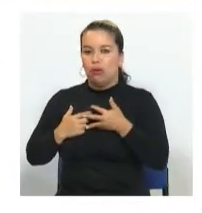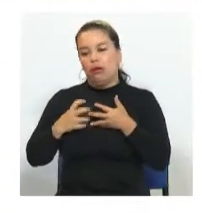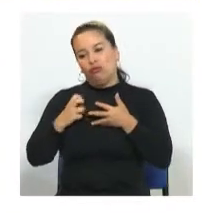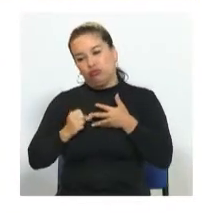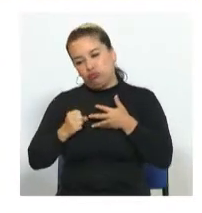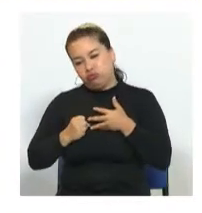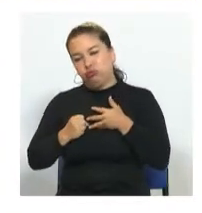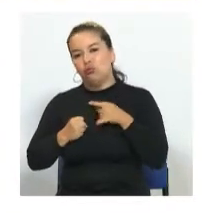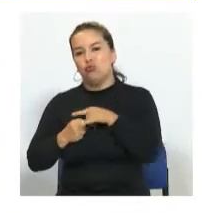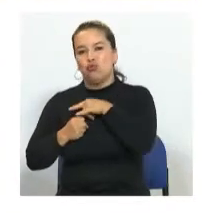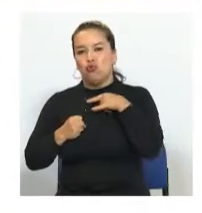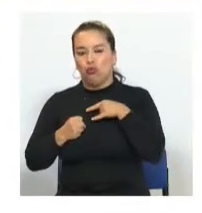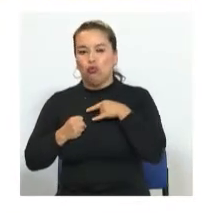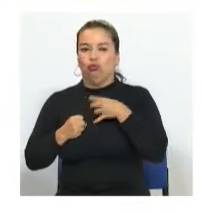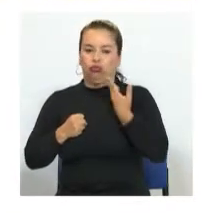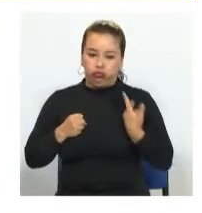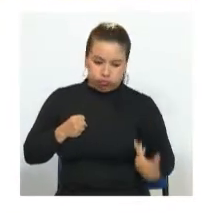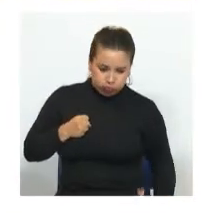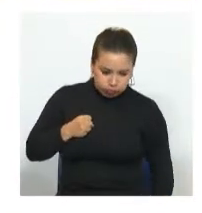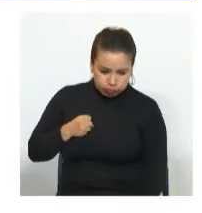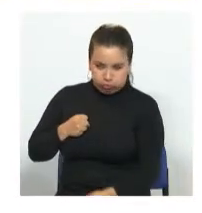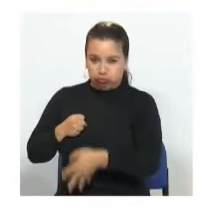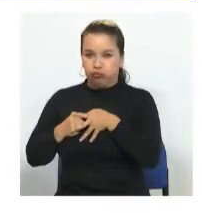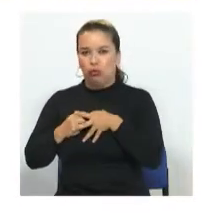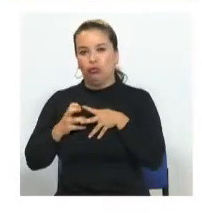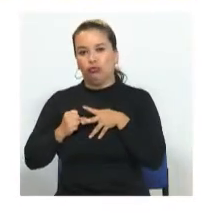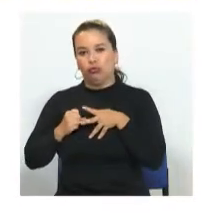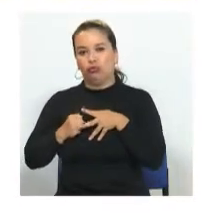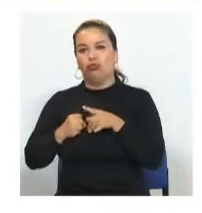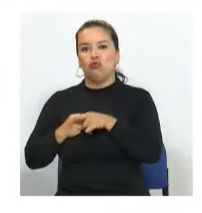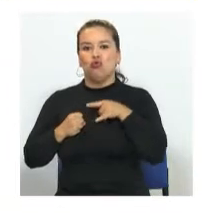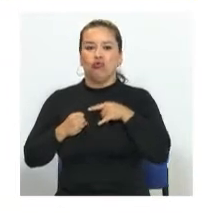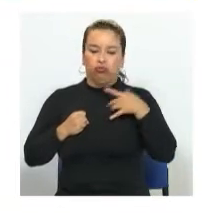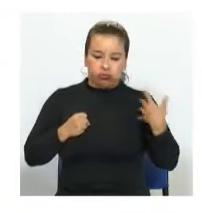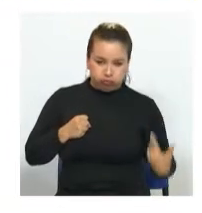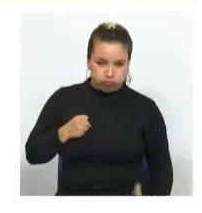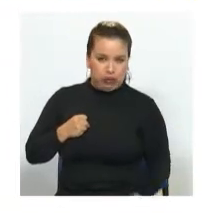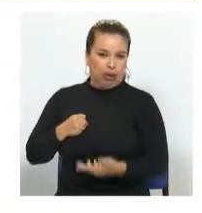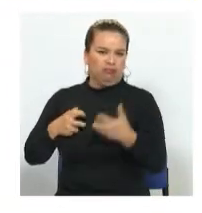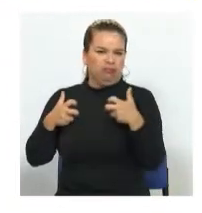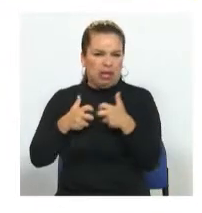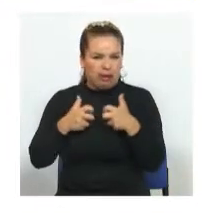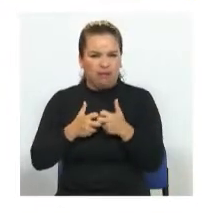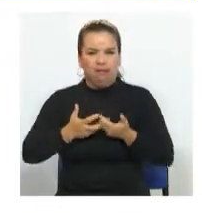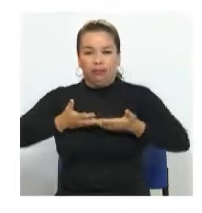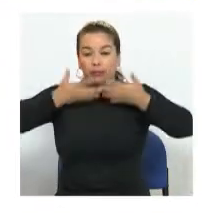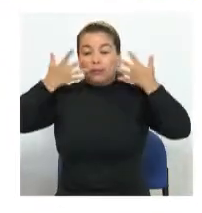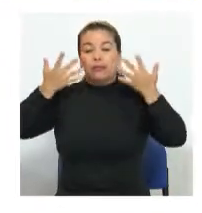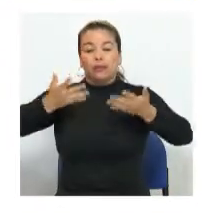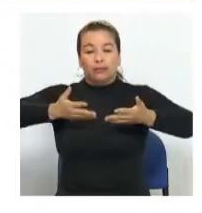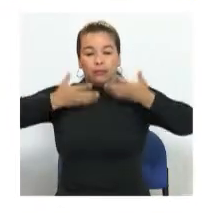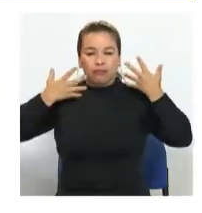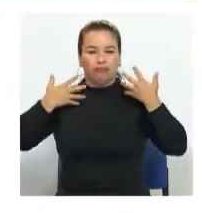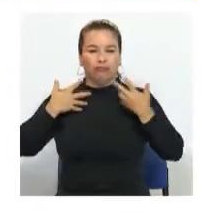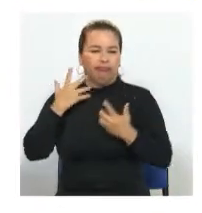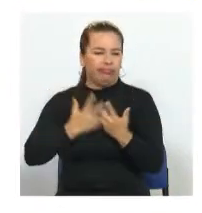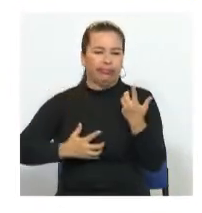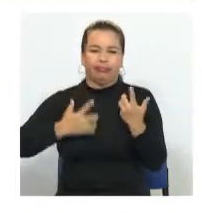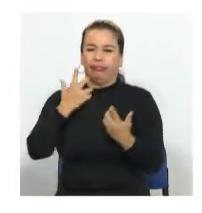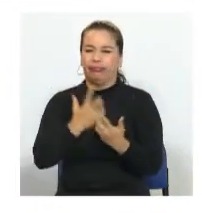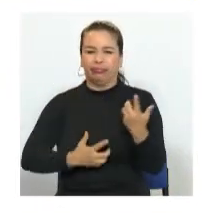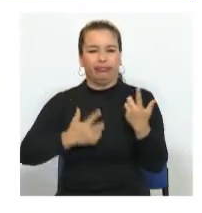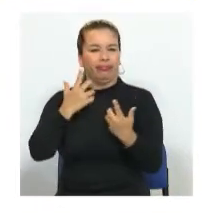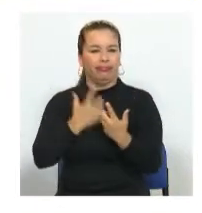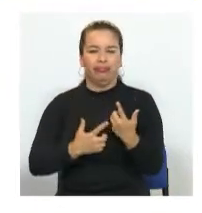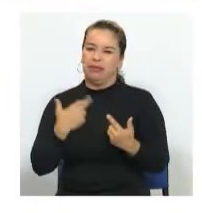en oxígeno, rica en energía, a perfundir, a llegar a cada